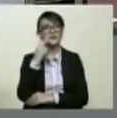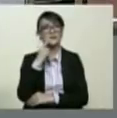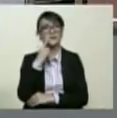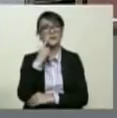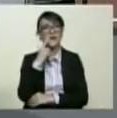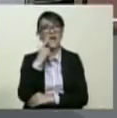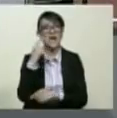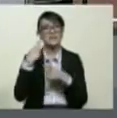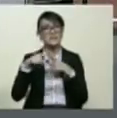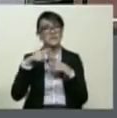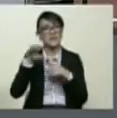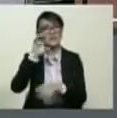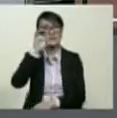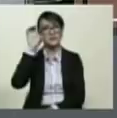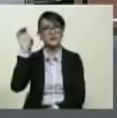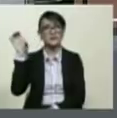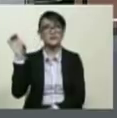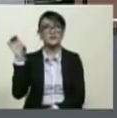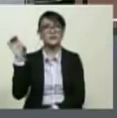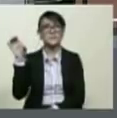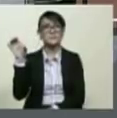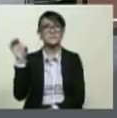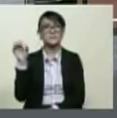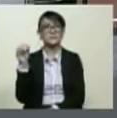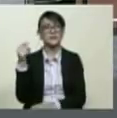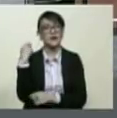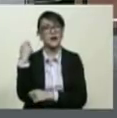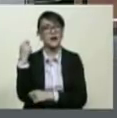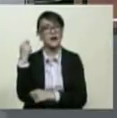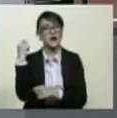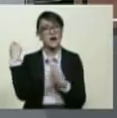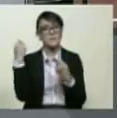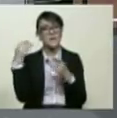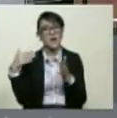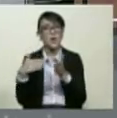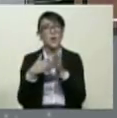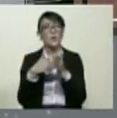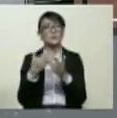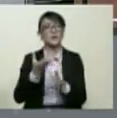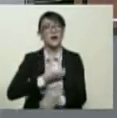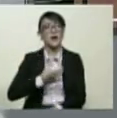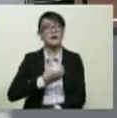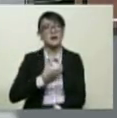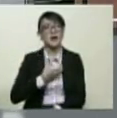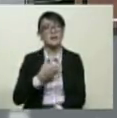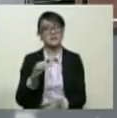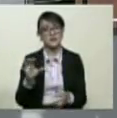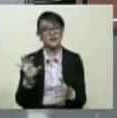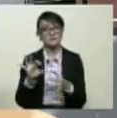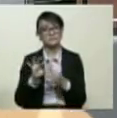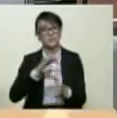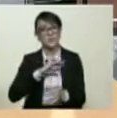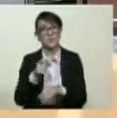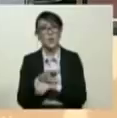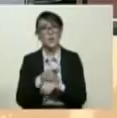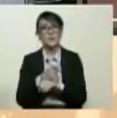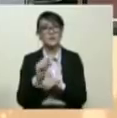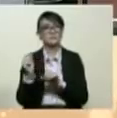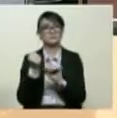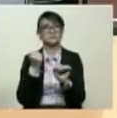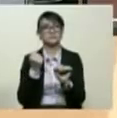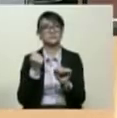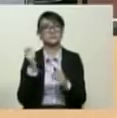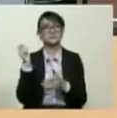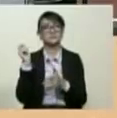estados del país, había precisamente una campaña en su contra por parte de alcaldes afines al gobierno nacional que le impedían